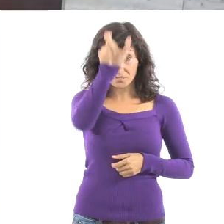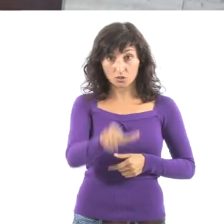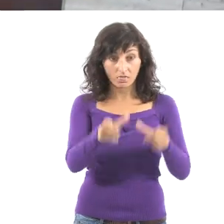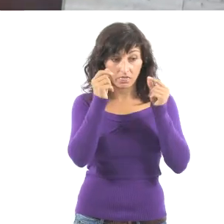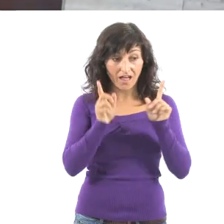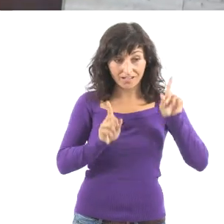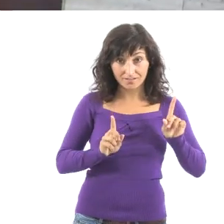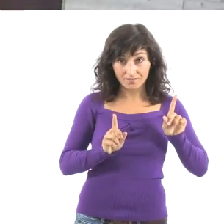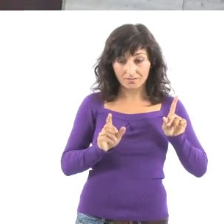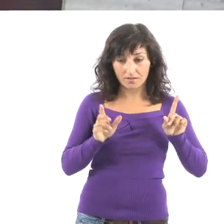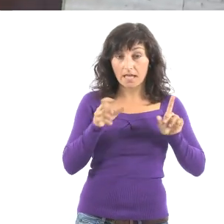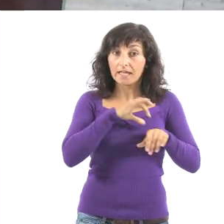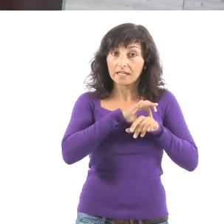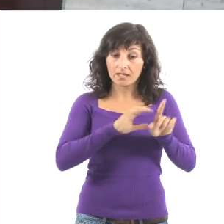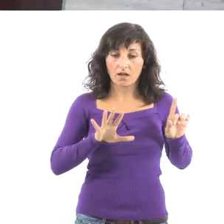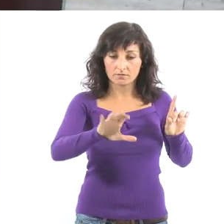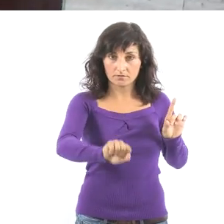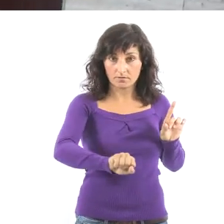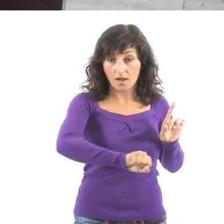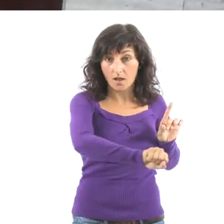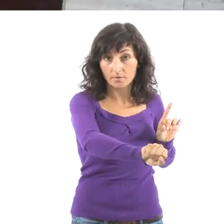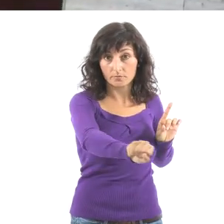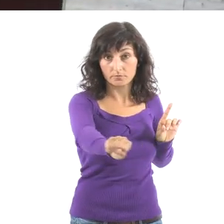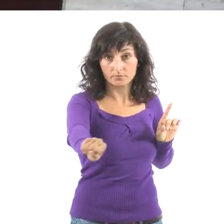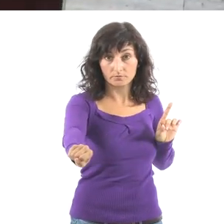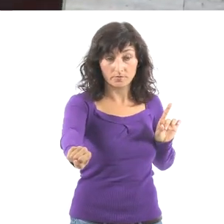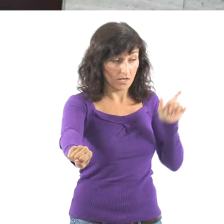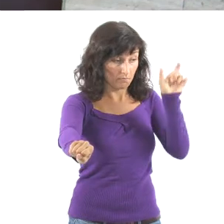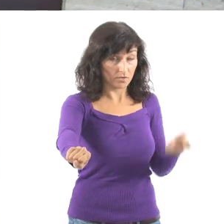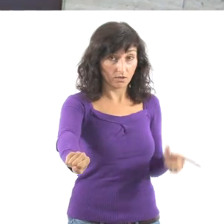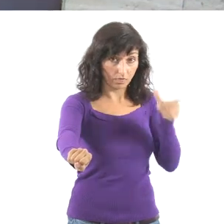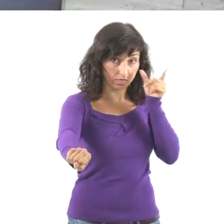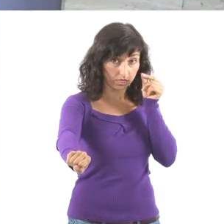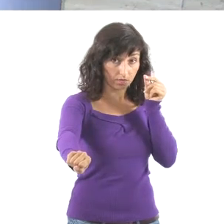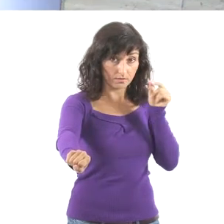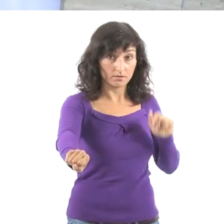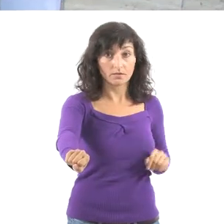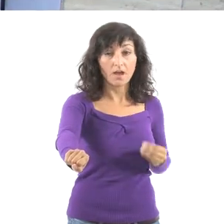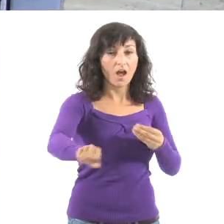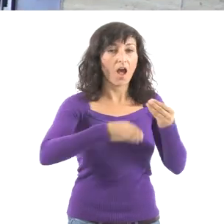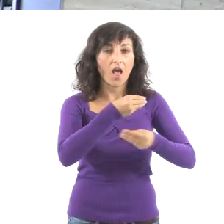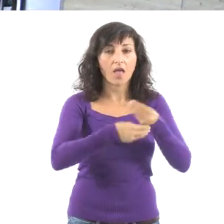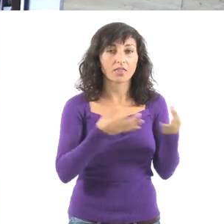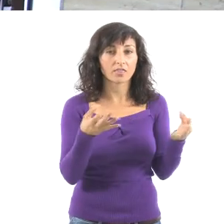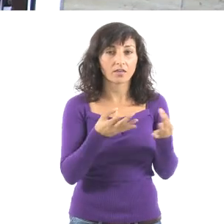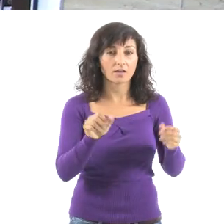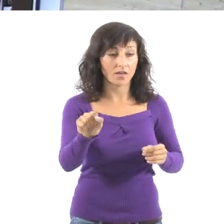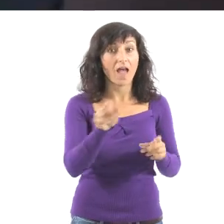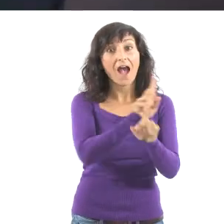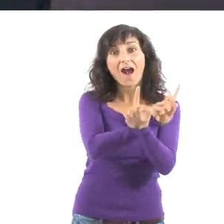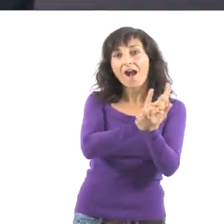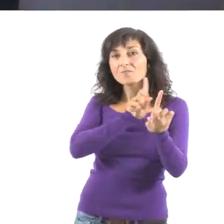guía sujetará la empuñadura, abrirá la puerta y le pedirá a la persona deficiente visual que cambie de